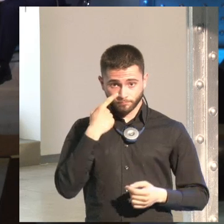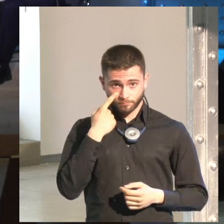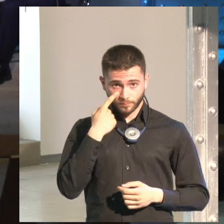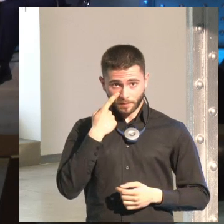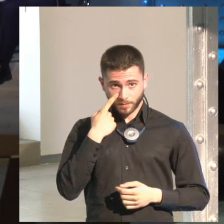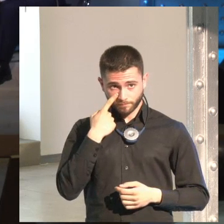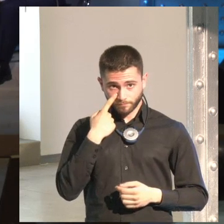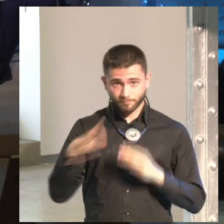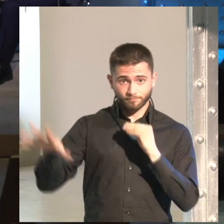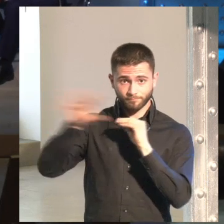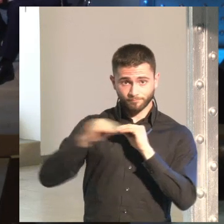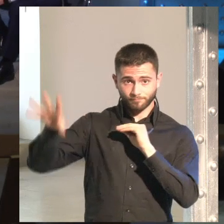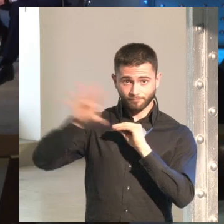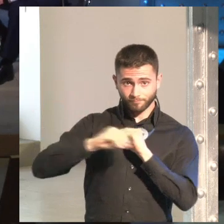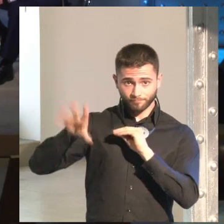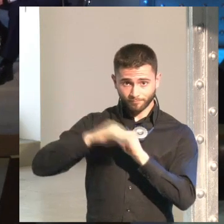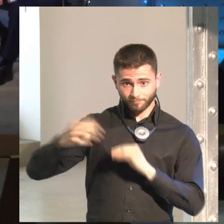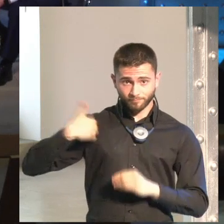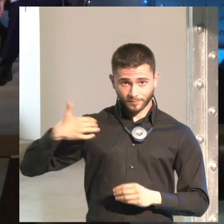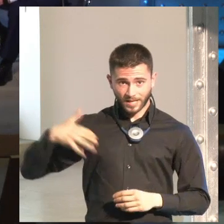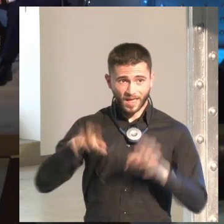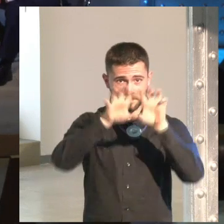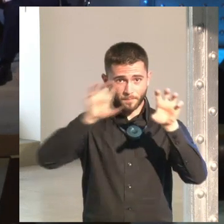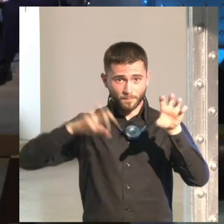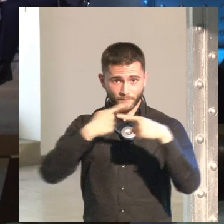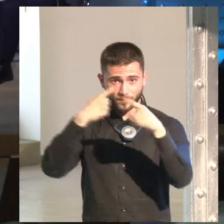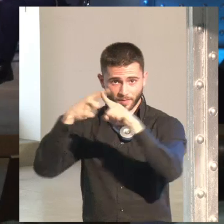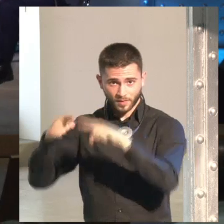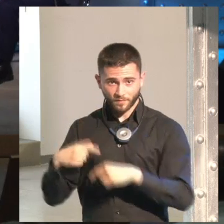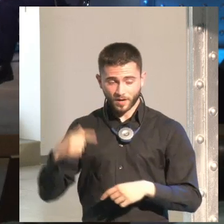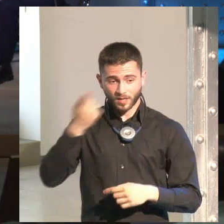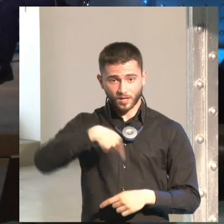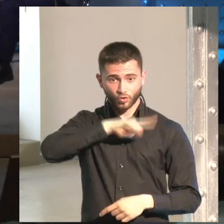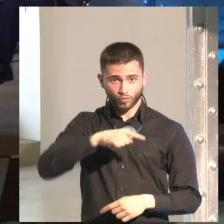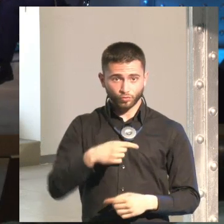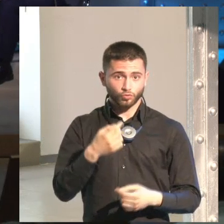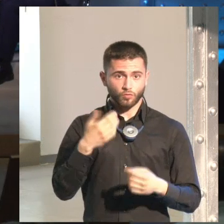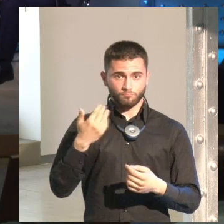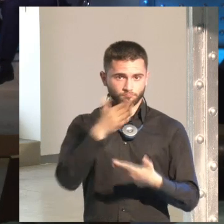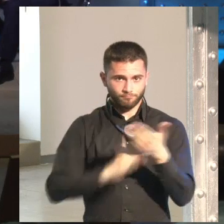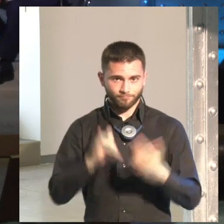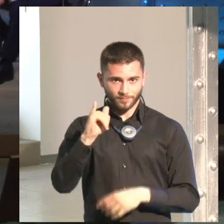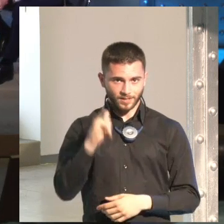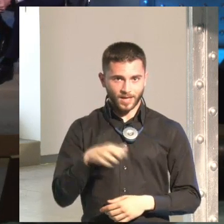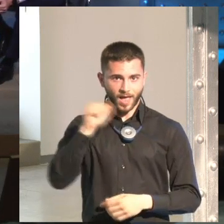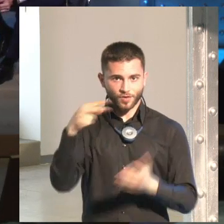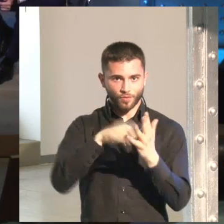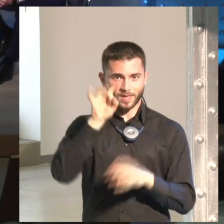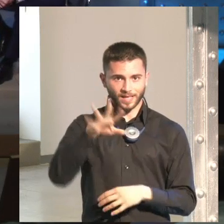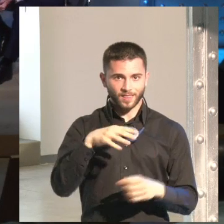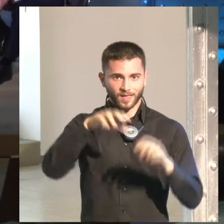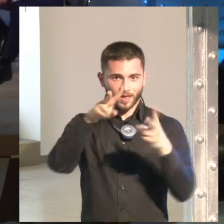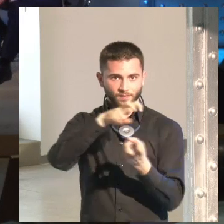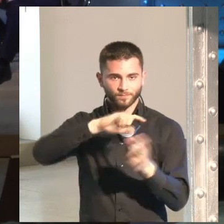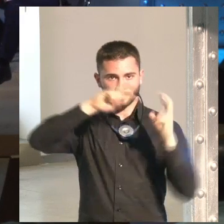están incluidas en las legislaciones de distintos países. Nosotros tenemos una parte ya, desde 2015, con la reforma tributaria, vía Ley